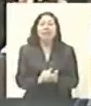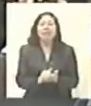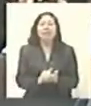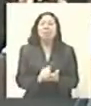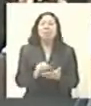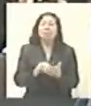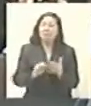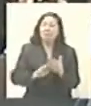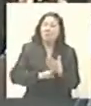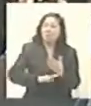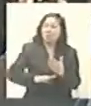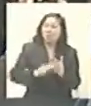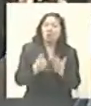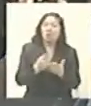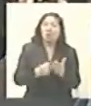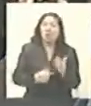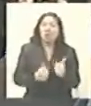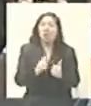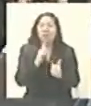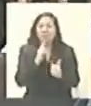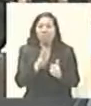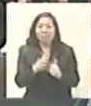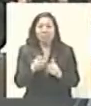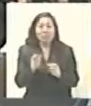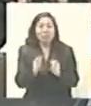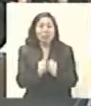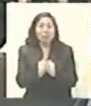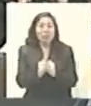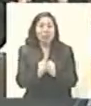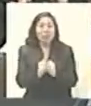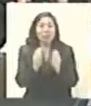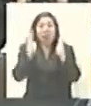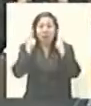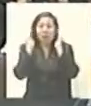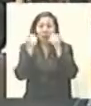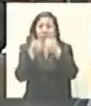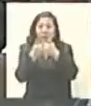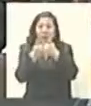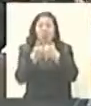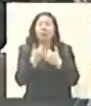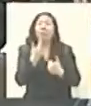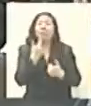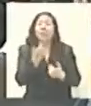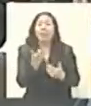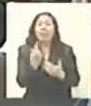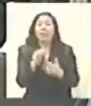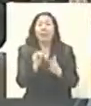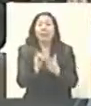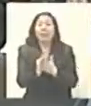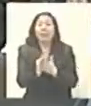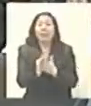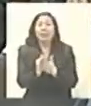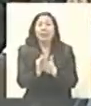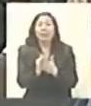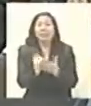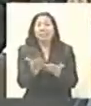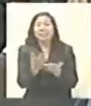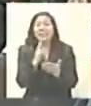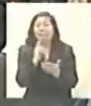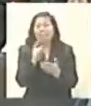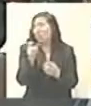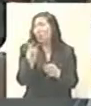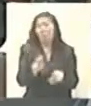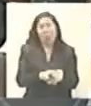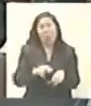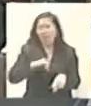condición básica por los cuales el tratamiento de las personas con autismo tiene que llevar al resto de la sociedad a reconocer que son seres humanos